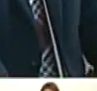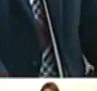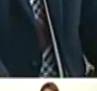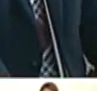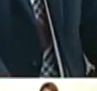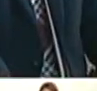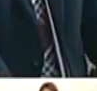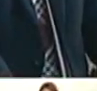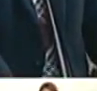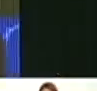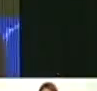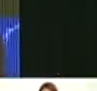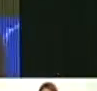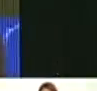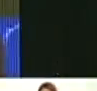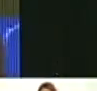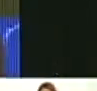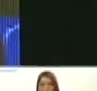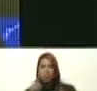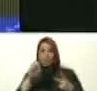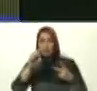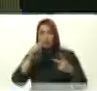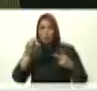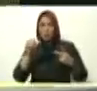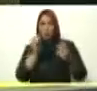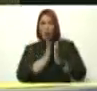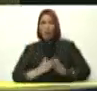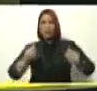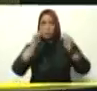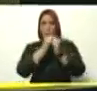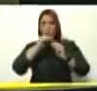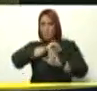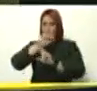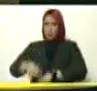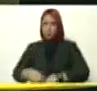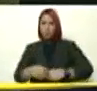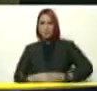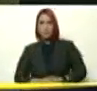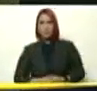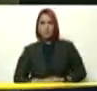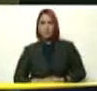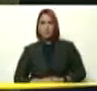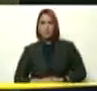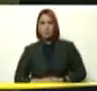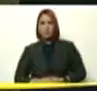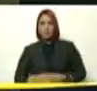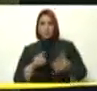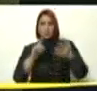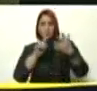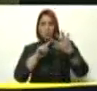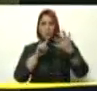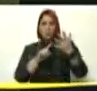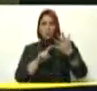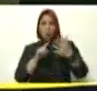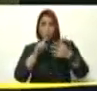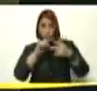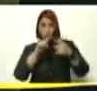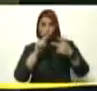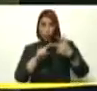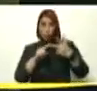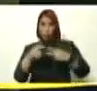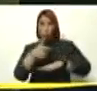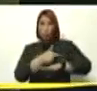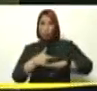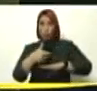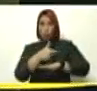ambulancia. Barreto Sira en Anzoátegui, aplastado. Y los 2 destruyeron la gobernación de Nueva